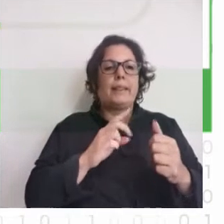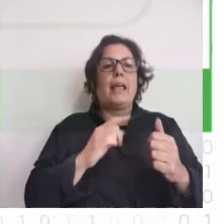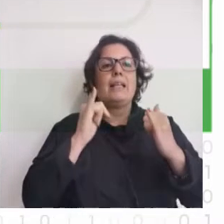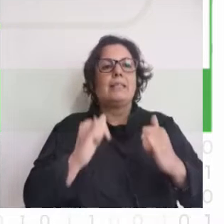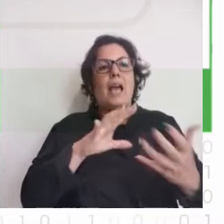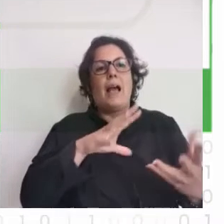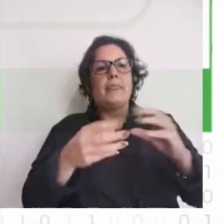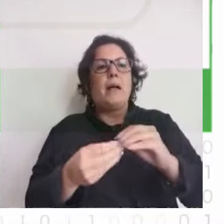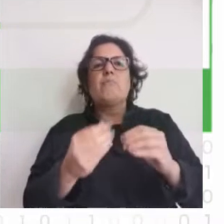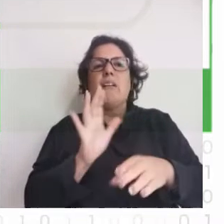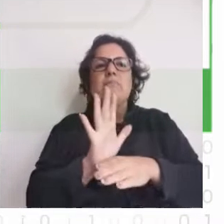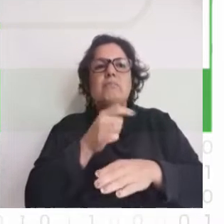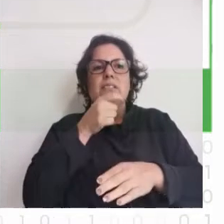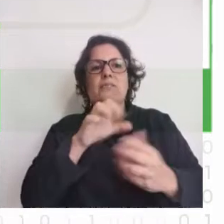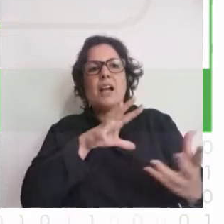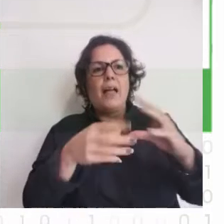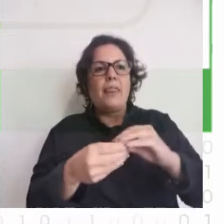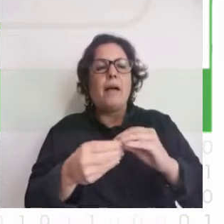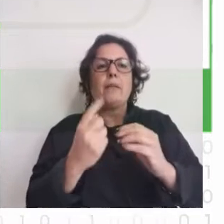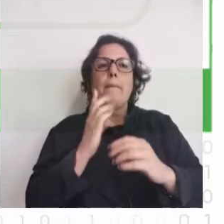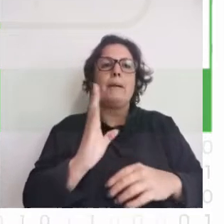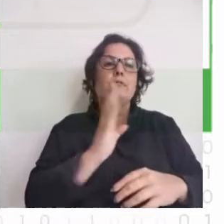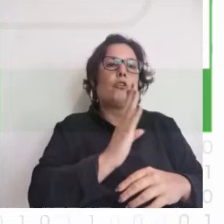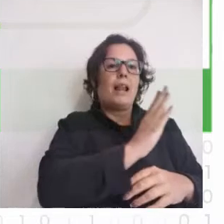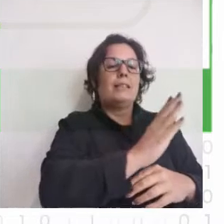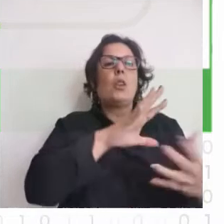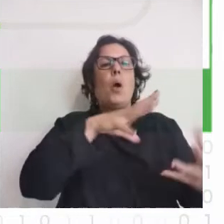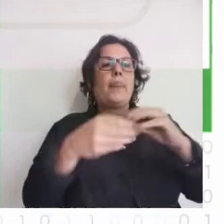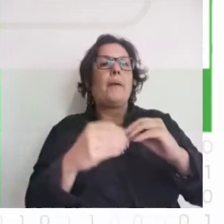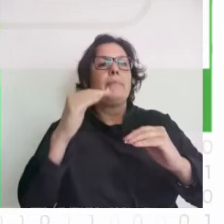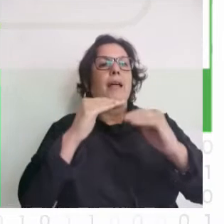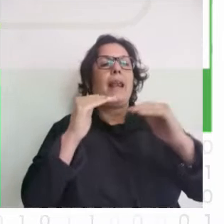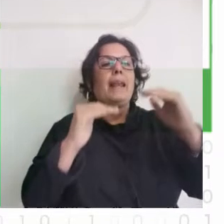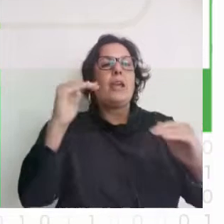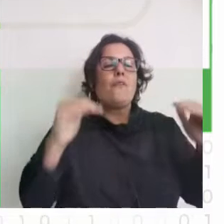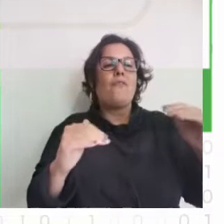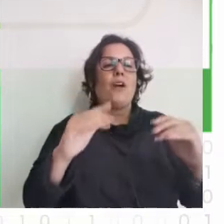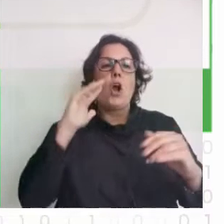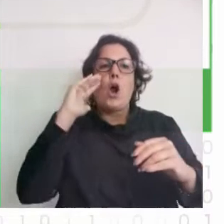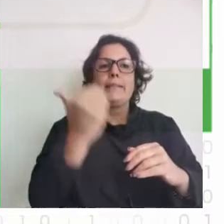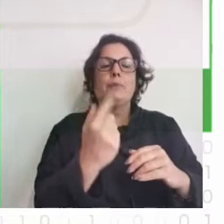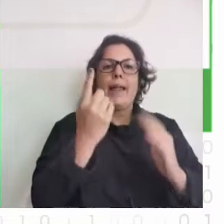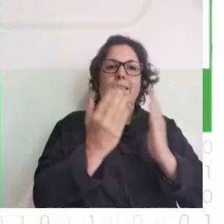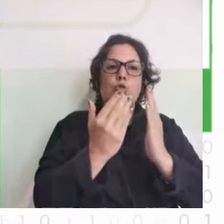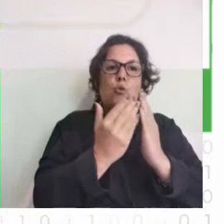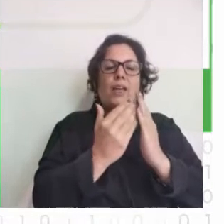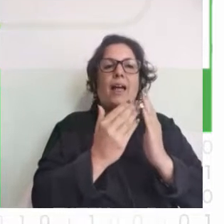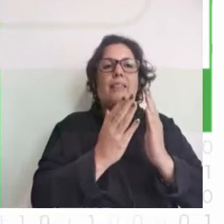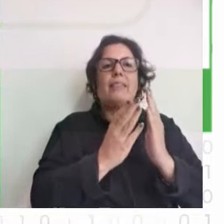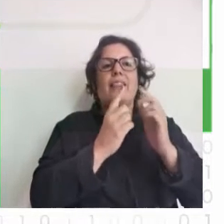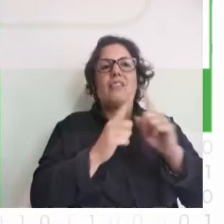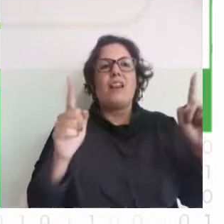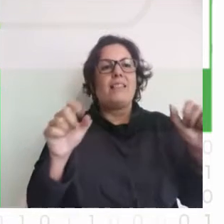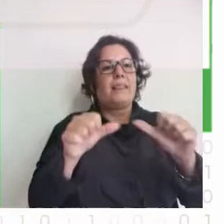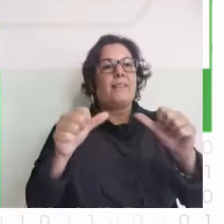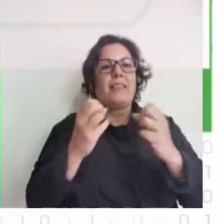adaptativos implica que son personalizados, es decir, se adaptan al nivel de conocimiento de cada estudiante, generando un recorrido distinto de las actividades,